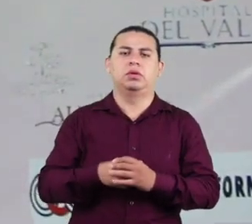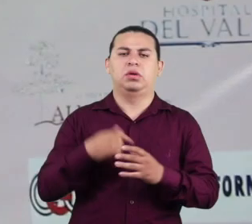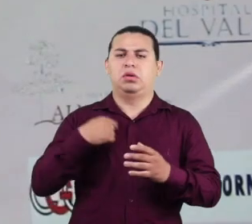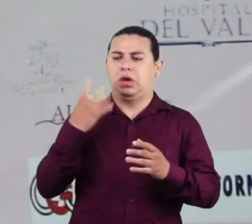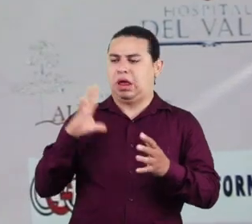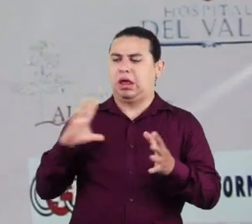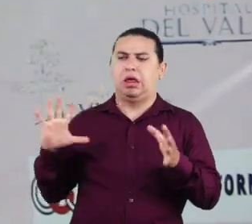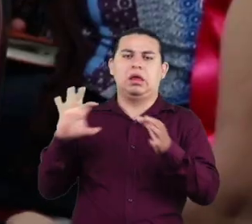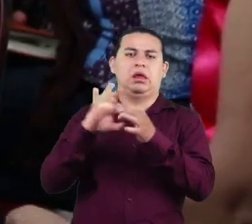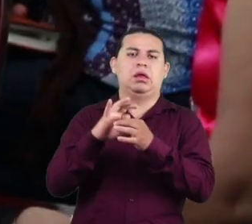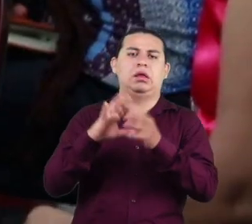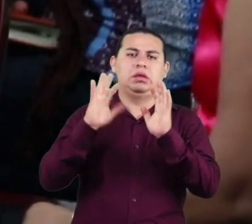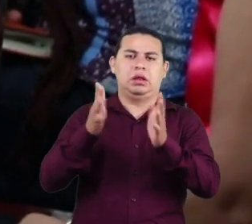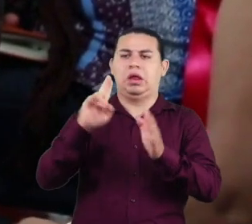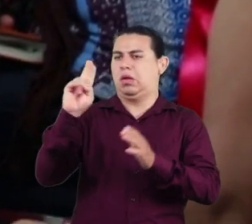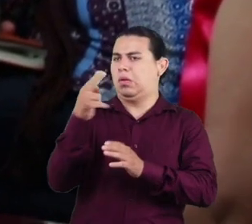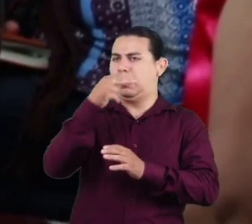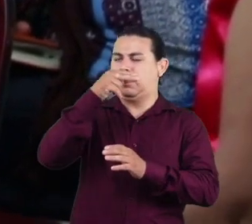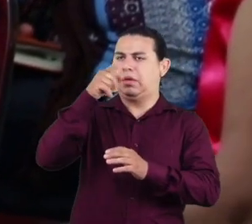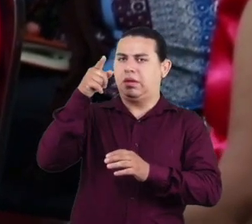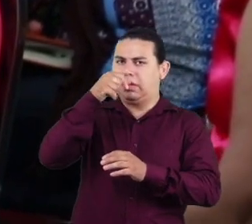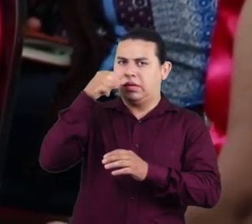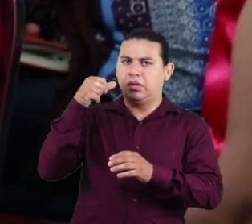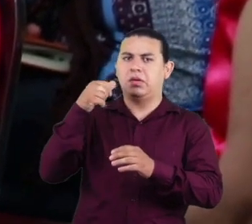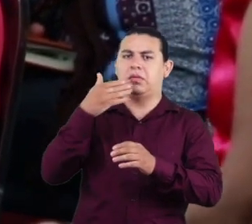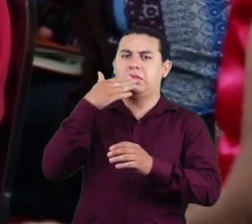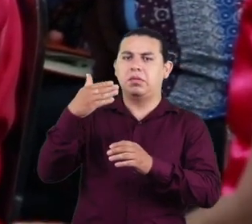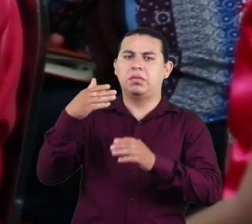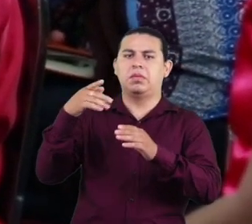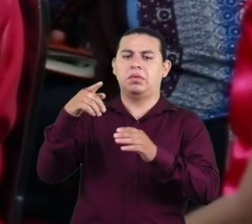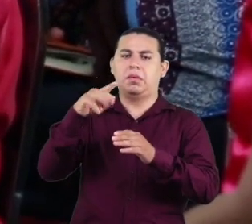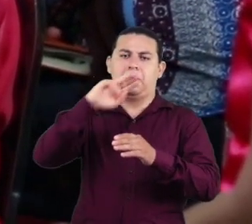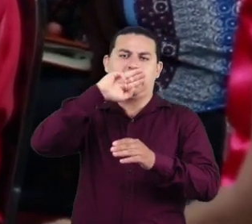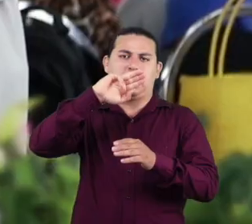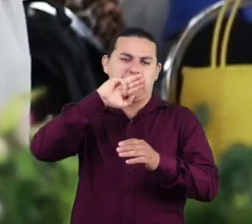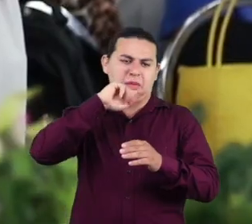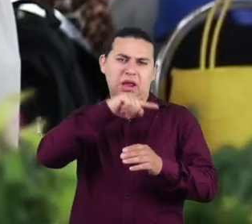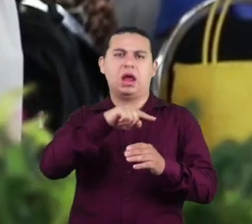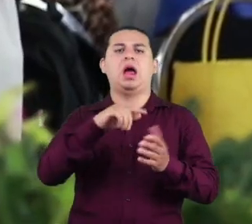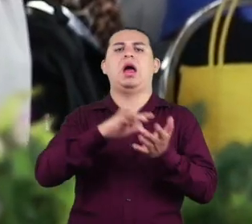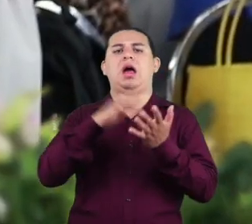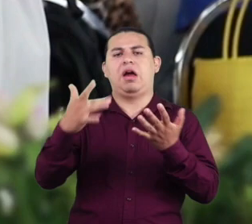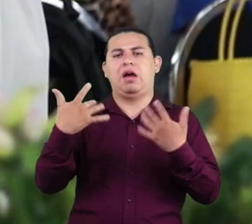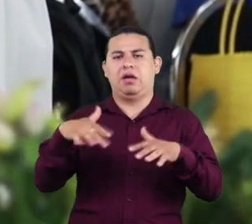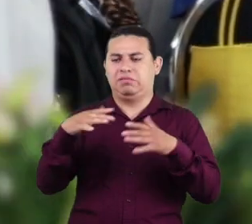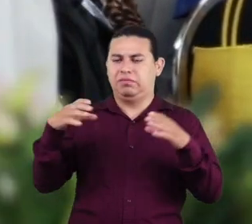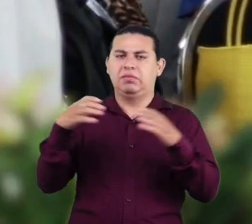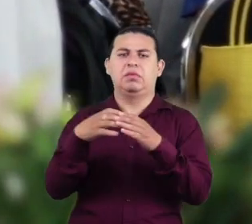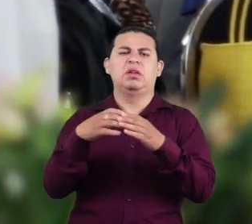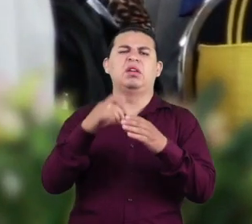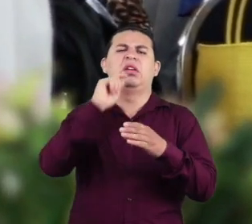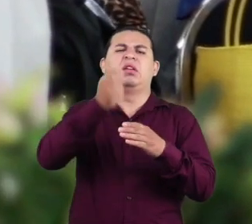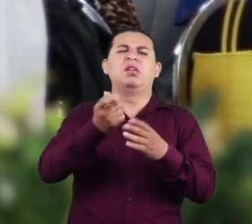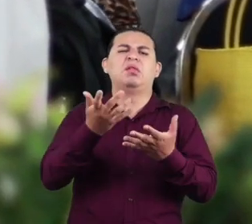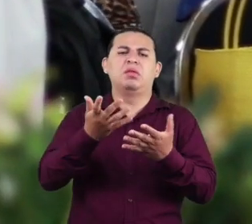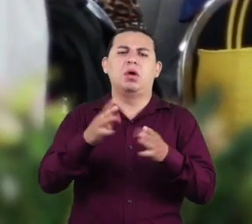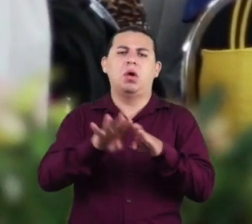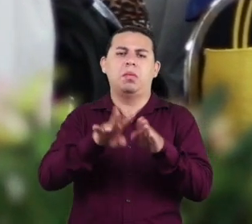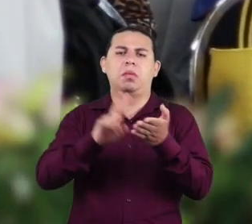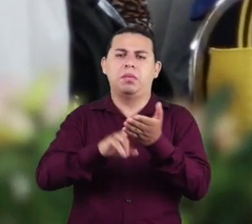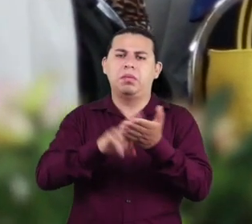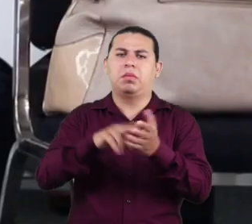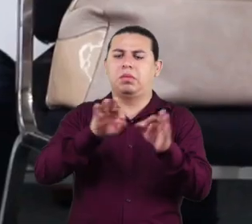de esta vinculación, que la universidad haya puesto los ojos en nosotros y la Escuela de Medicina, y que valor es que